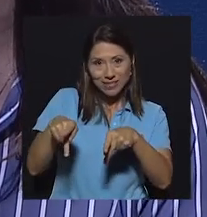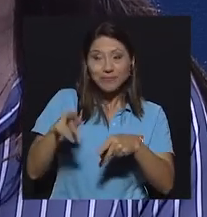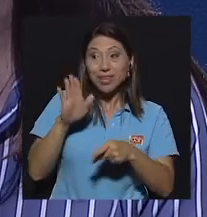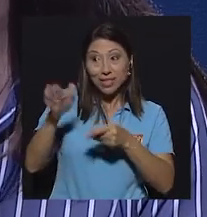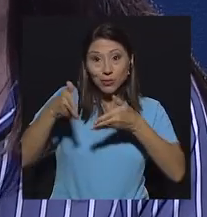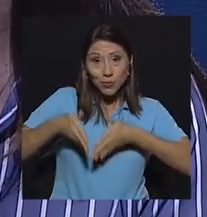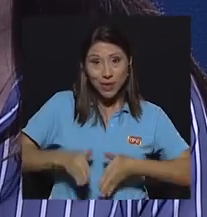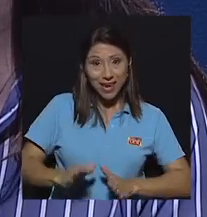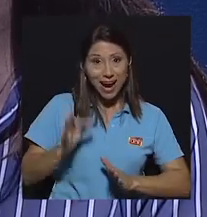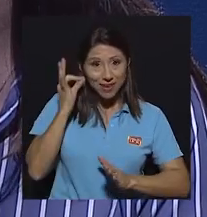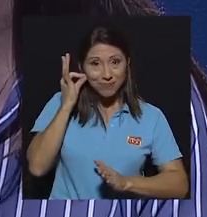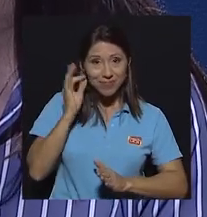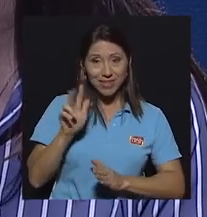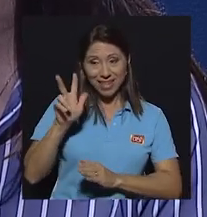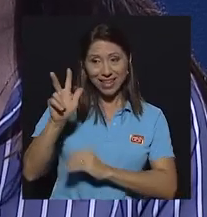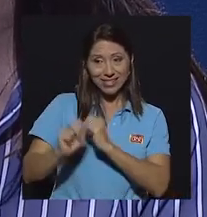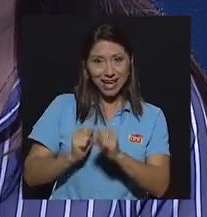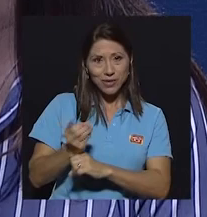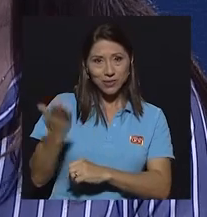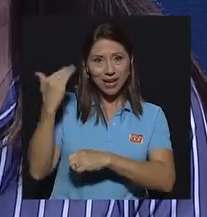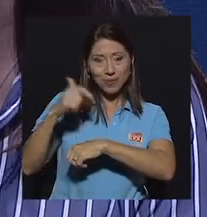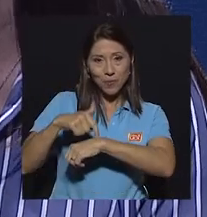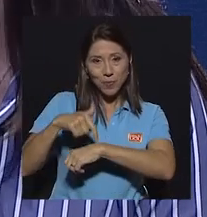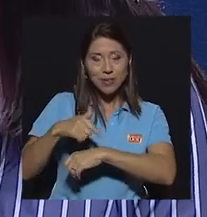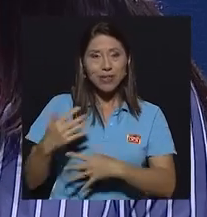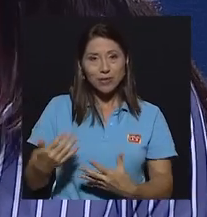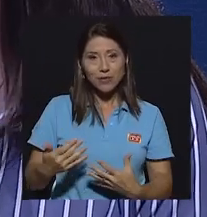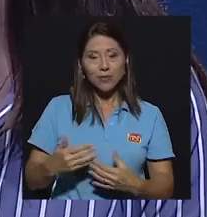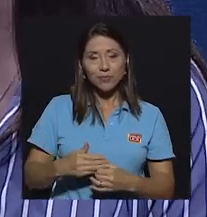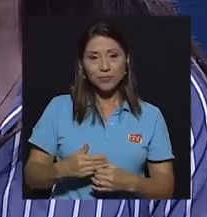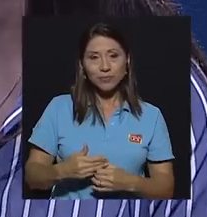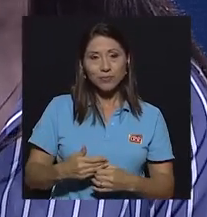hubiera entrado como con tanta confianza y tanta tranquilidad al